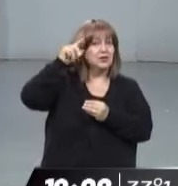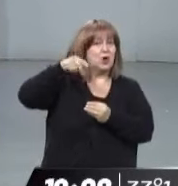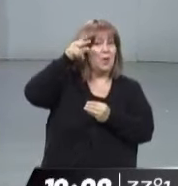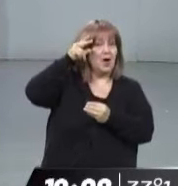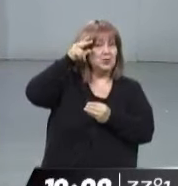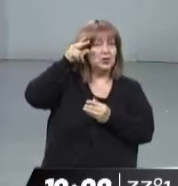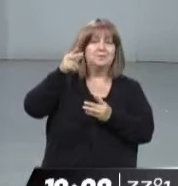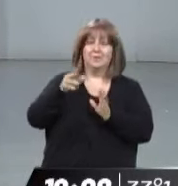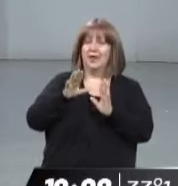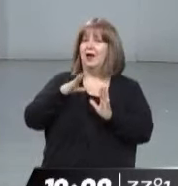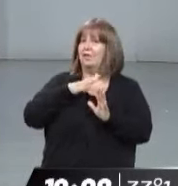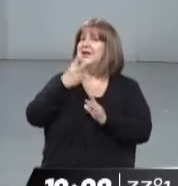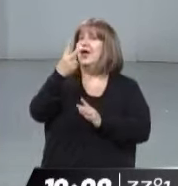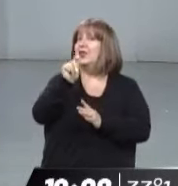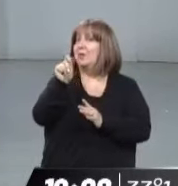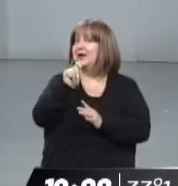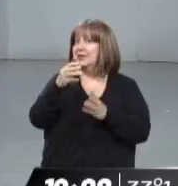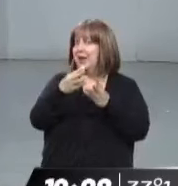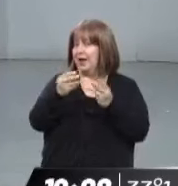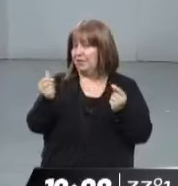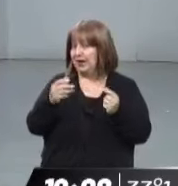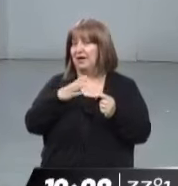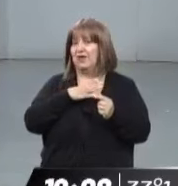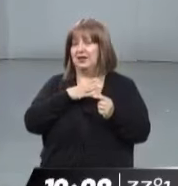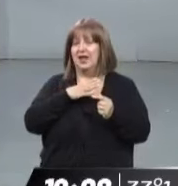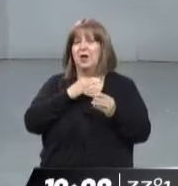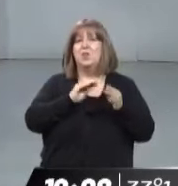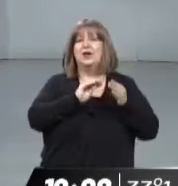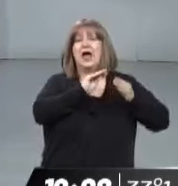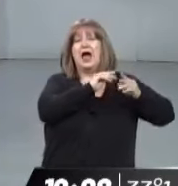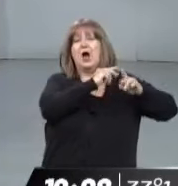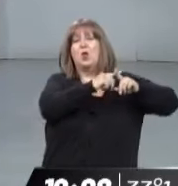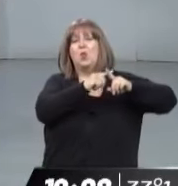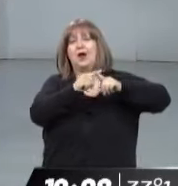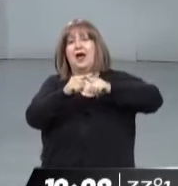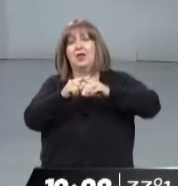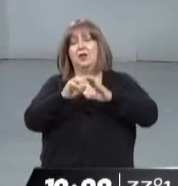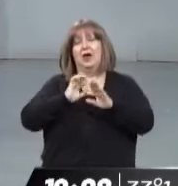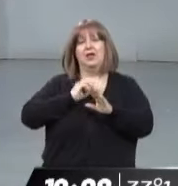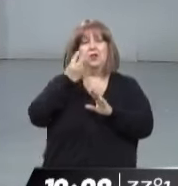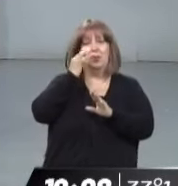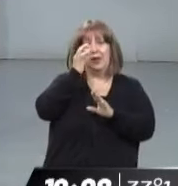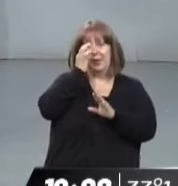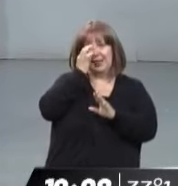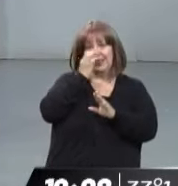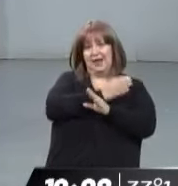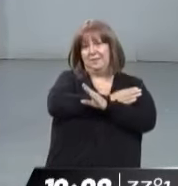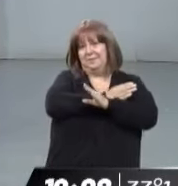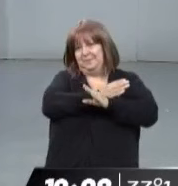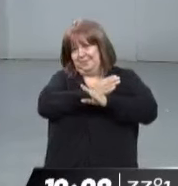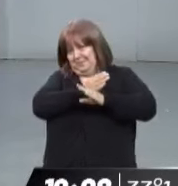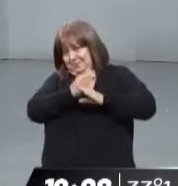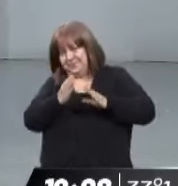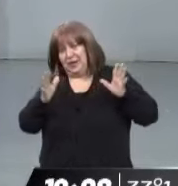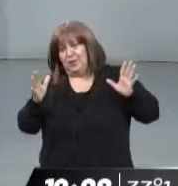78,8%. Calcula que faltan dos meses más todavía. Claro, sin el acumulado. El acumulado del 2020 serían todos los meses que van de este año.